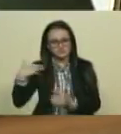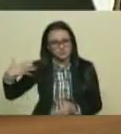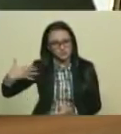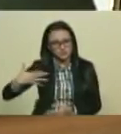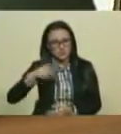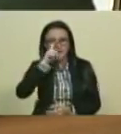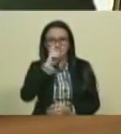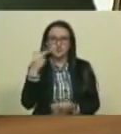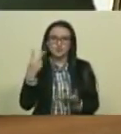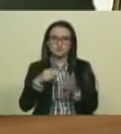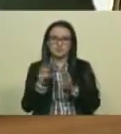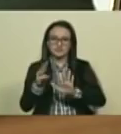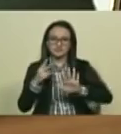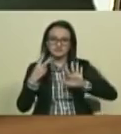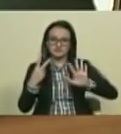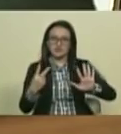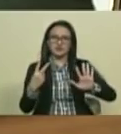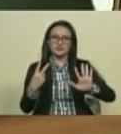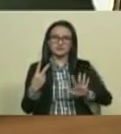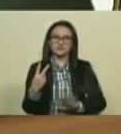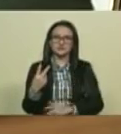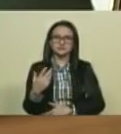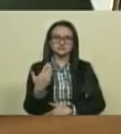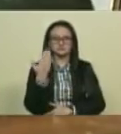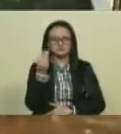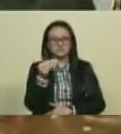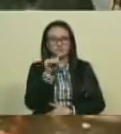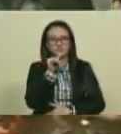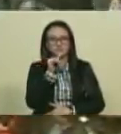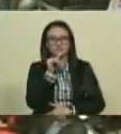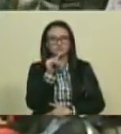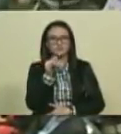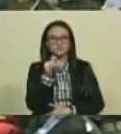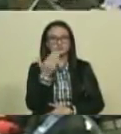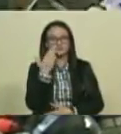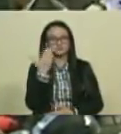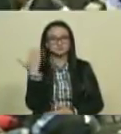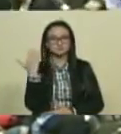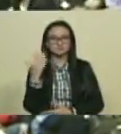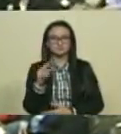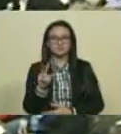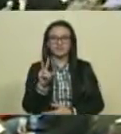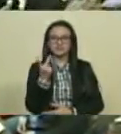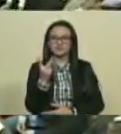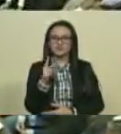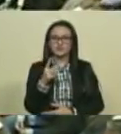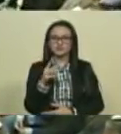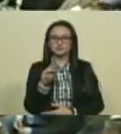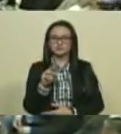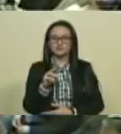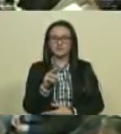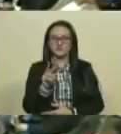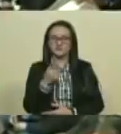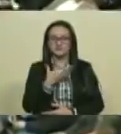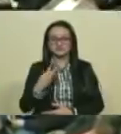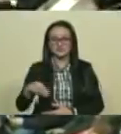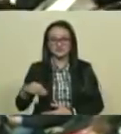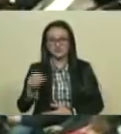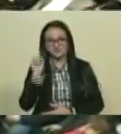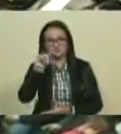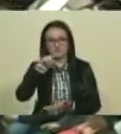año 2017. Escuchemos lo que se desarrolla a esta hora a Elvis Amoroso, segundo vicepresidente de la Asamblea Nacional Constituyente.